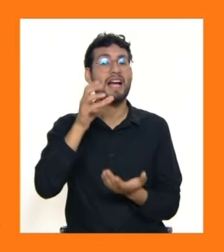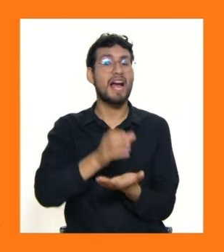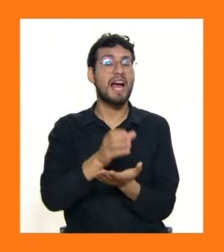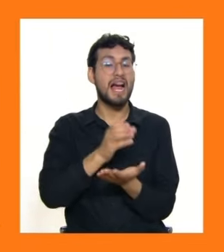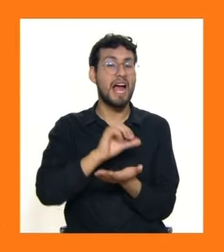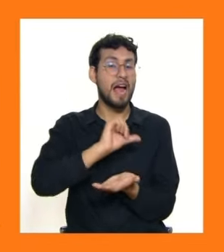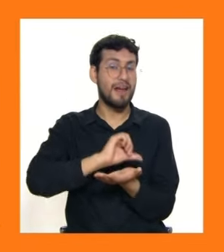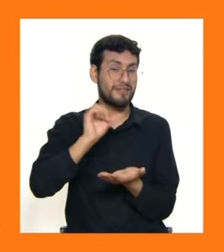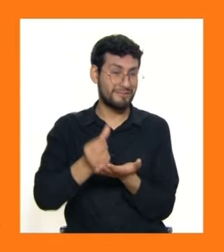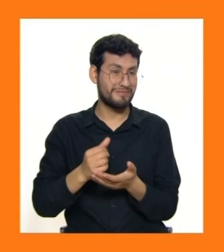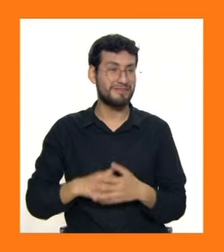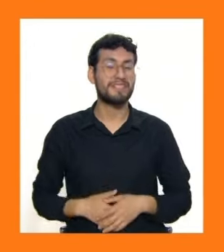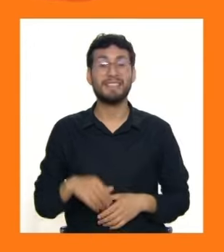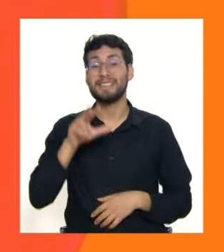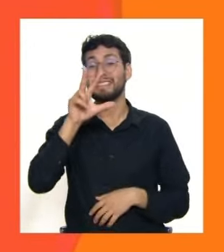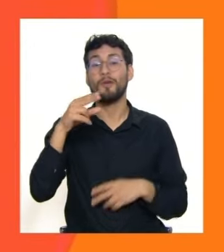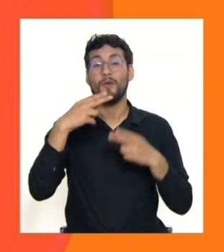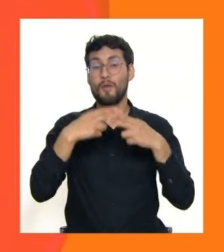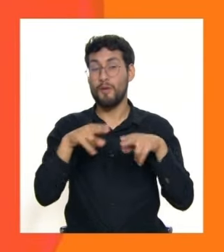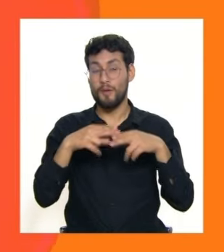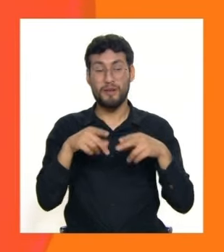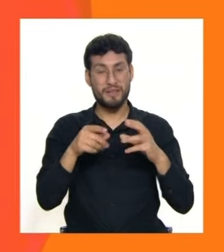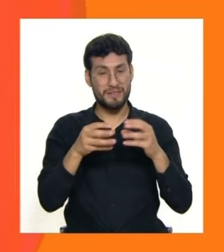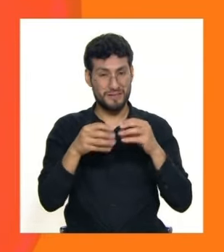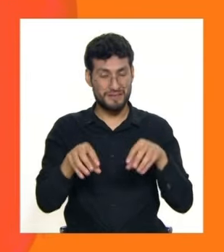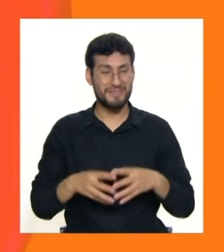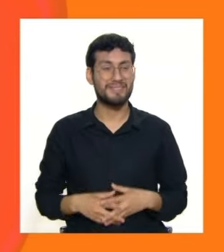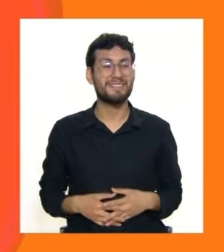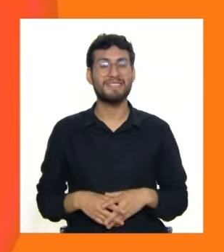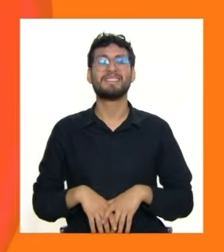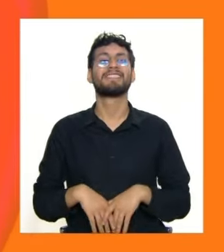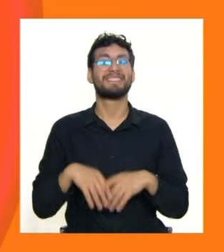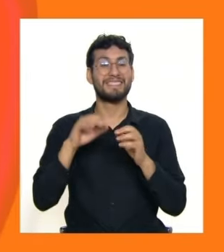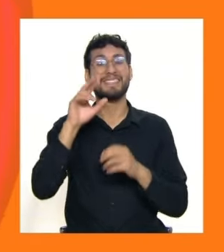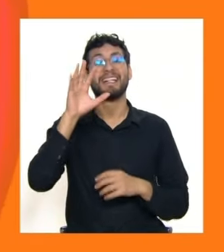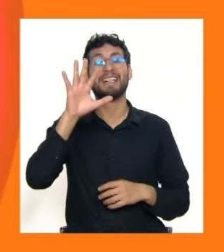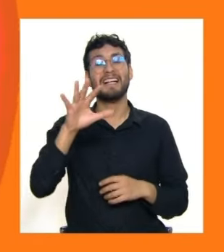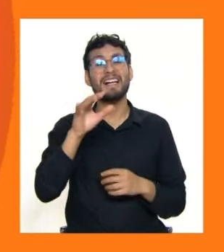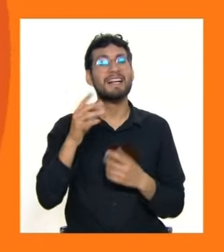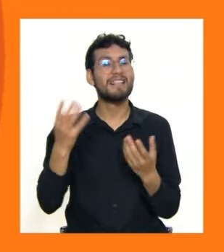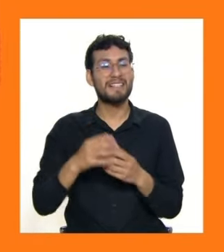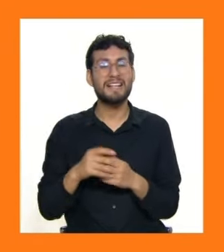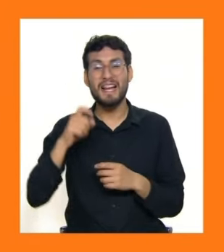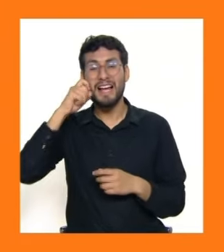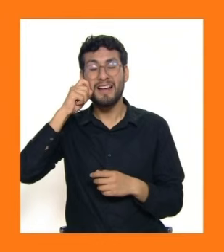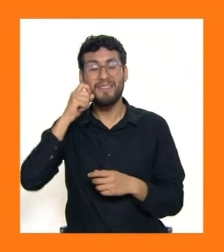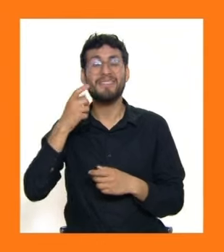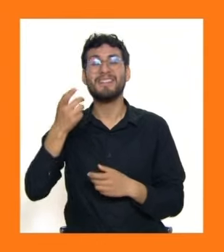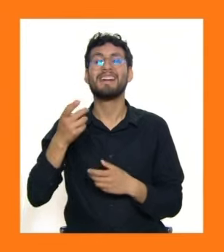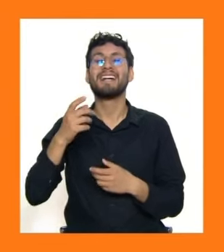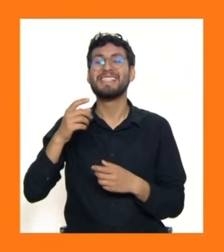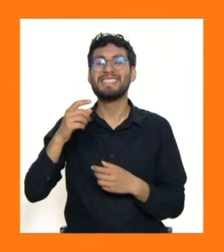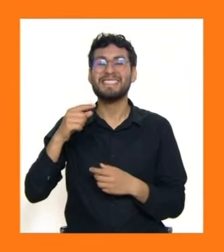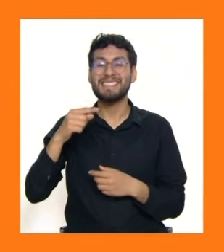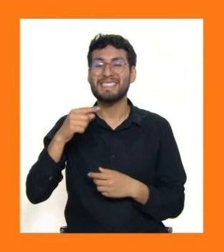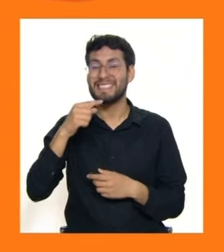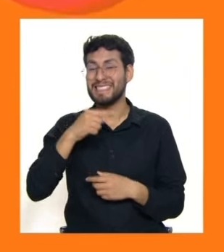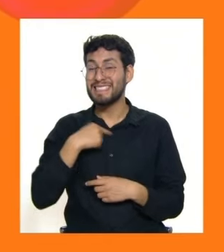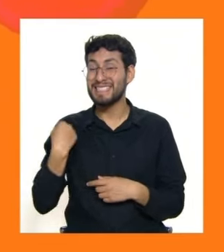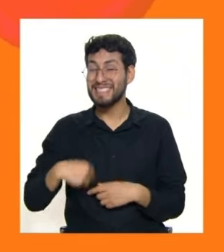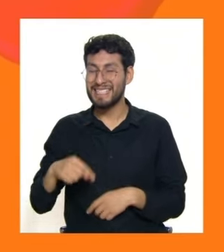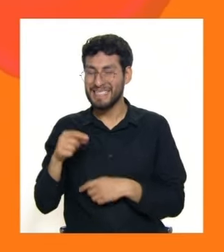Tres tazas de arroz. Tres huevos. Tres huevos de gallina de chacra tiene que ser. Cinco ramas de cebolla china. Cinco ramitas